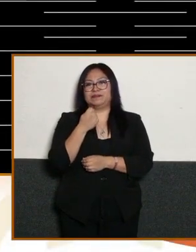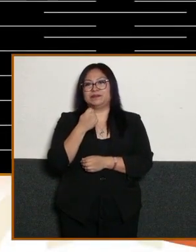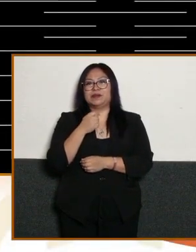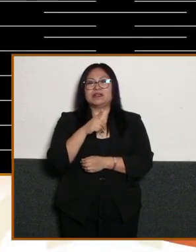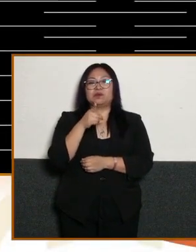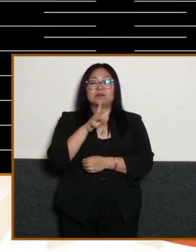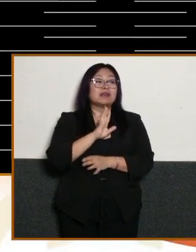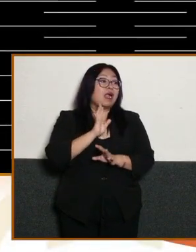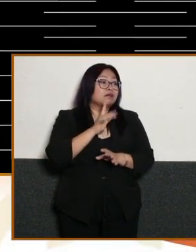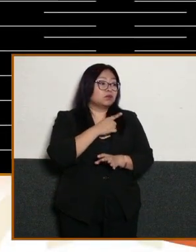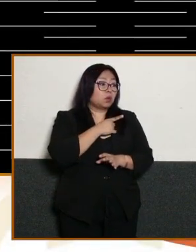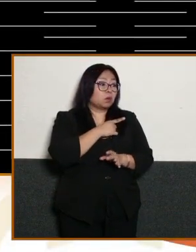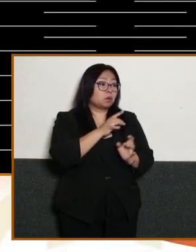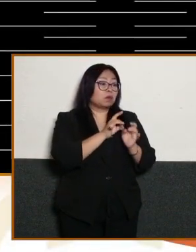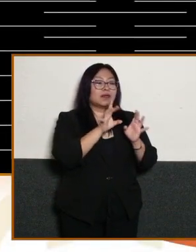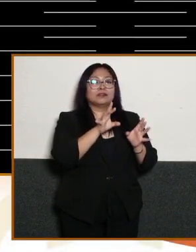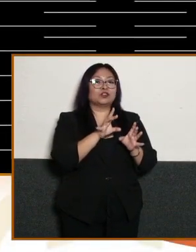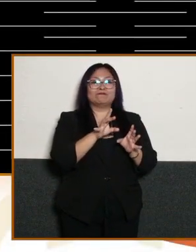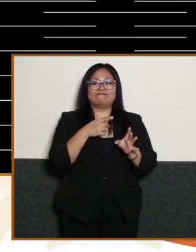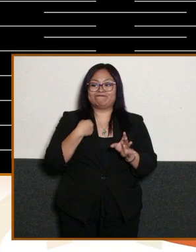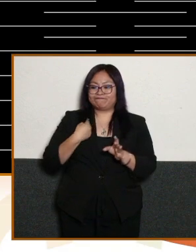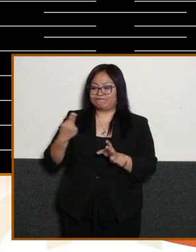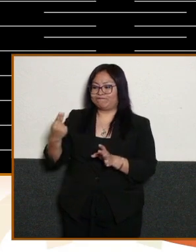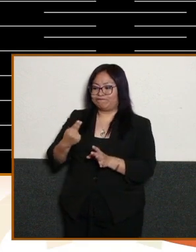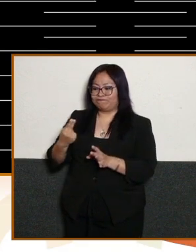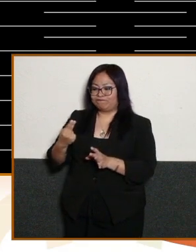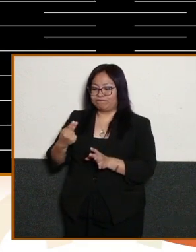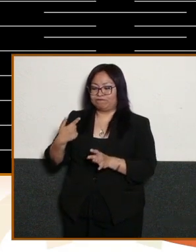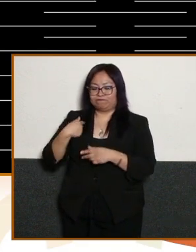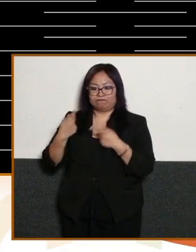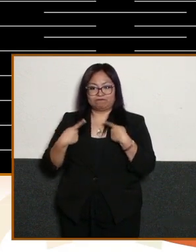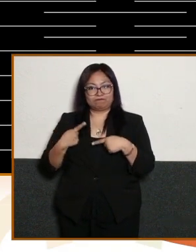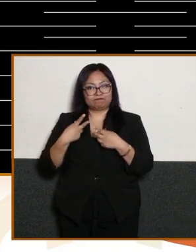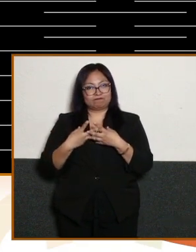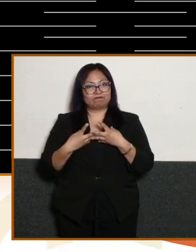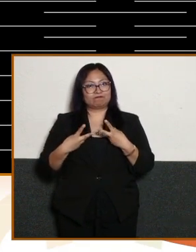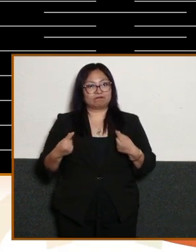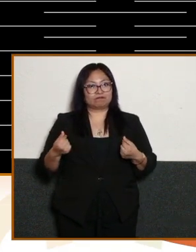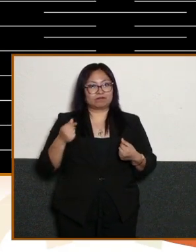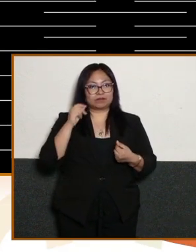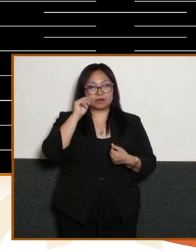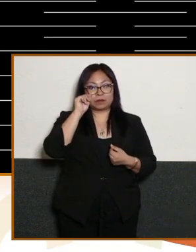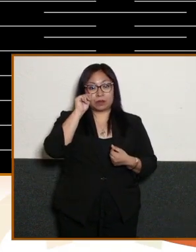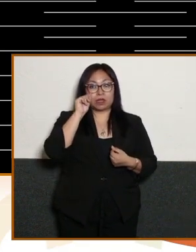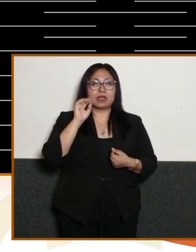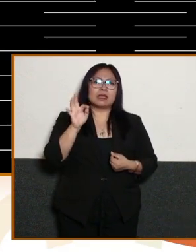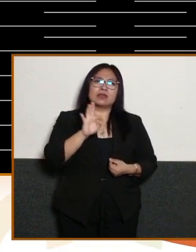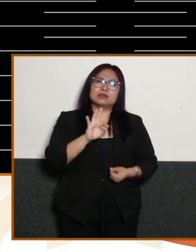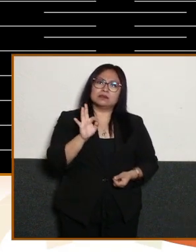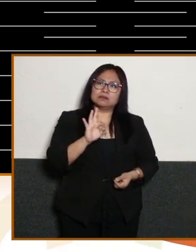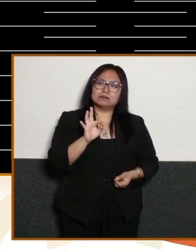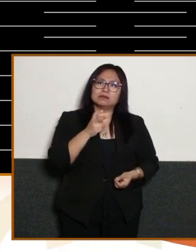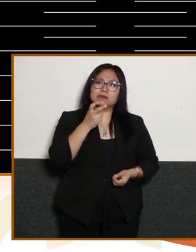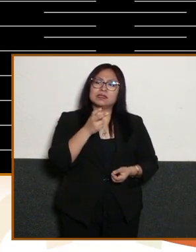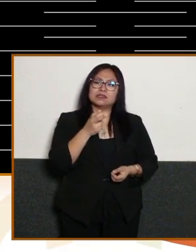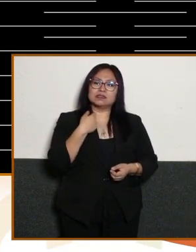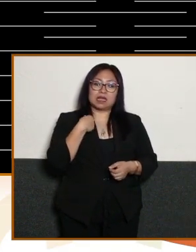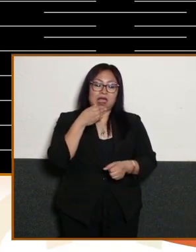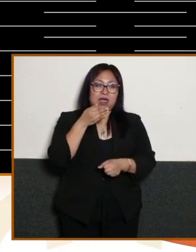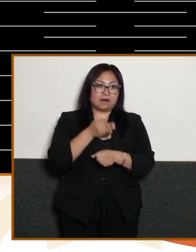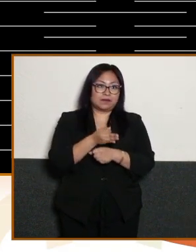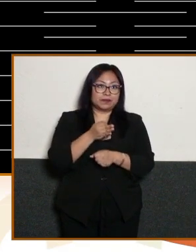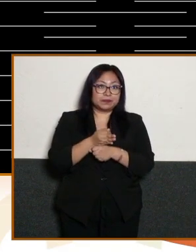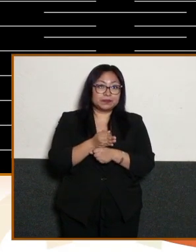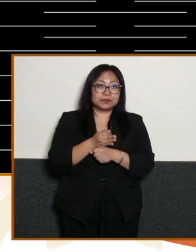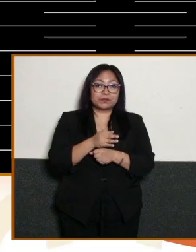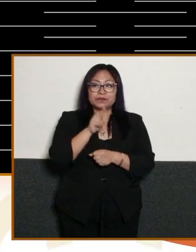no surge de la nada, surge de una necesidad de las personas. Y a lo mejor ese momento histórico en el que de